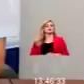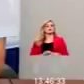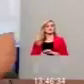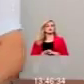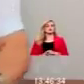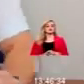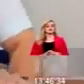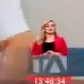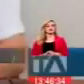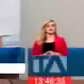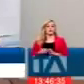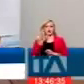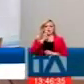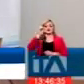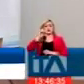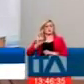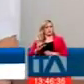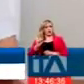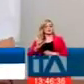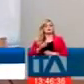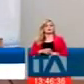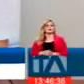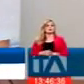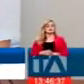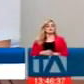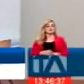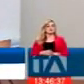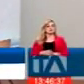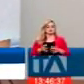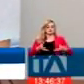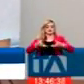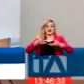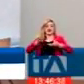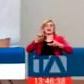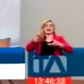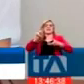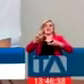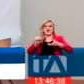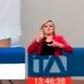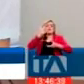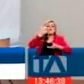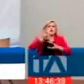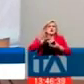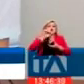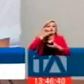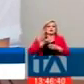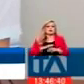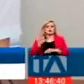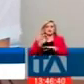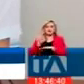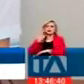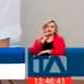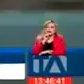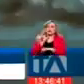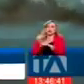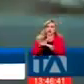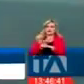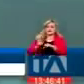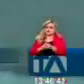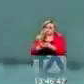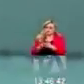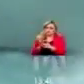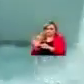ese mínimo porcentaje donde se encuentra este RNA, Ecuador ha escuchado cuáles son las sugerencias chinas. Solo